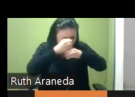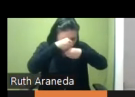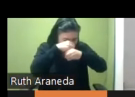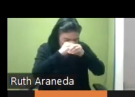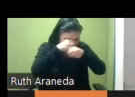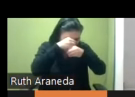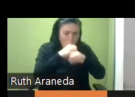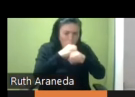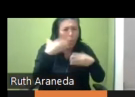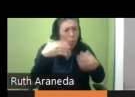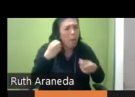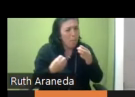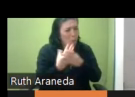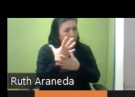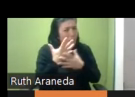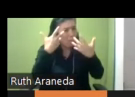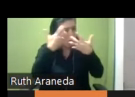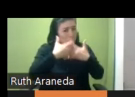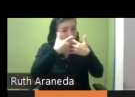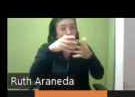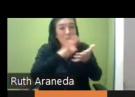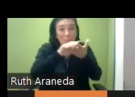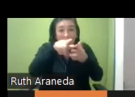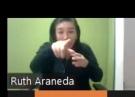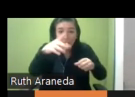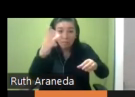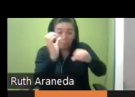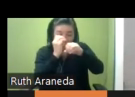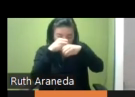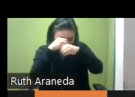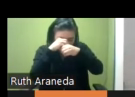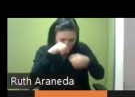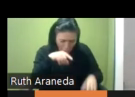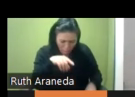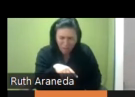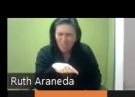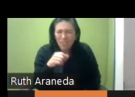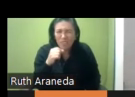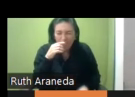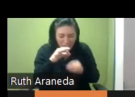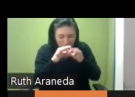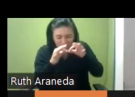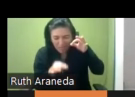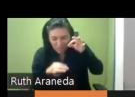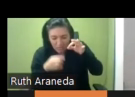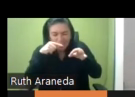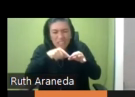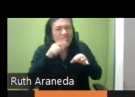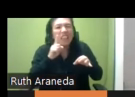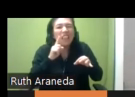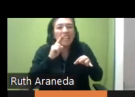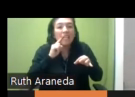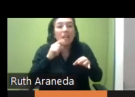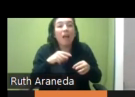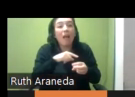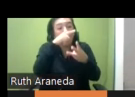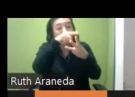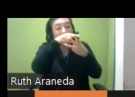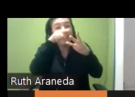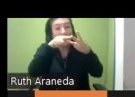muy sofisticados como este, dio como resultado el hallazgo de tres